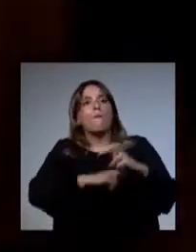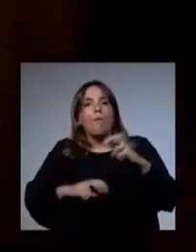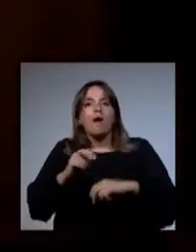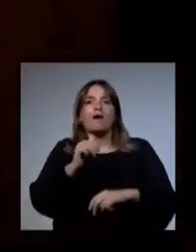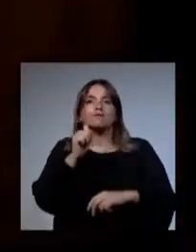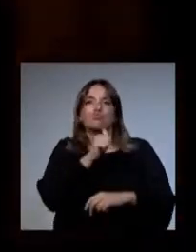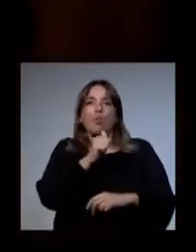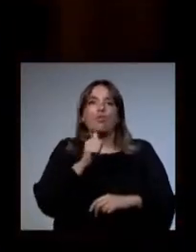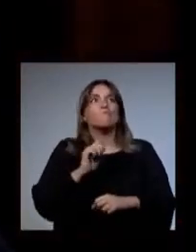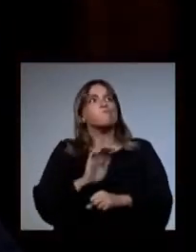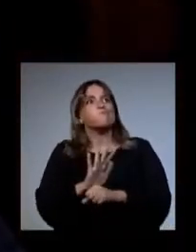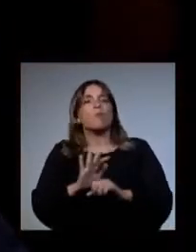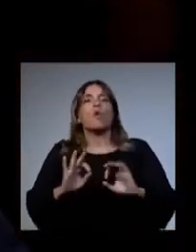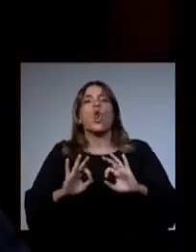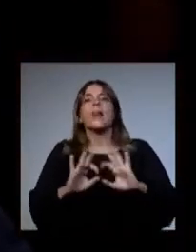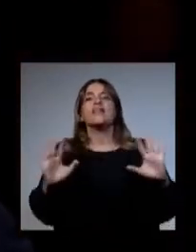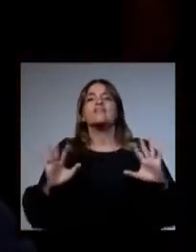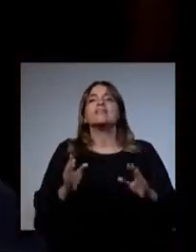responsable.